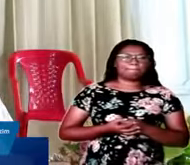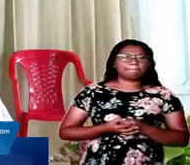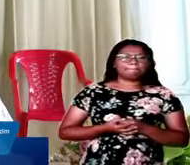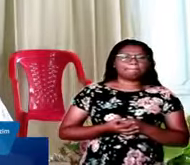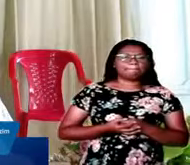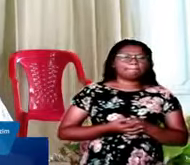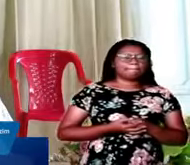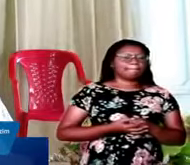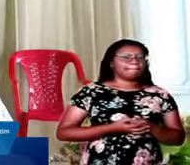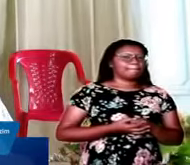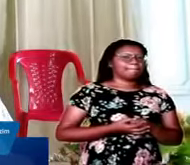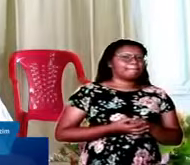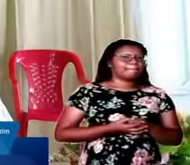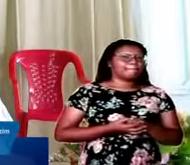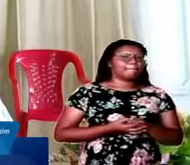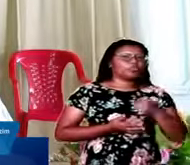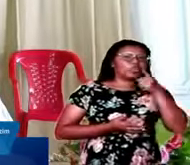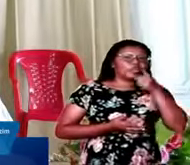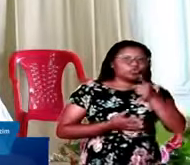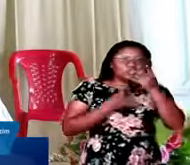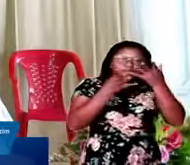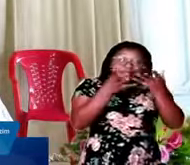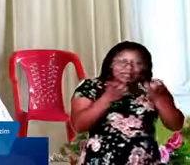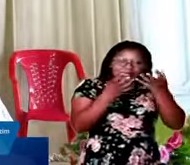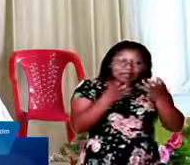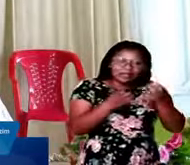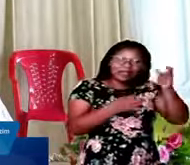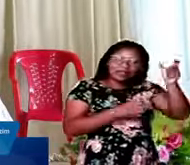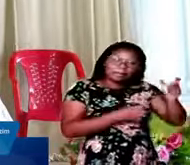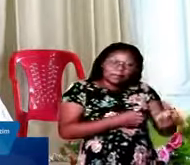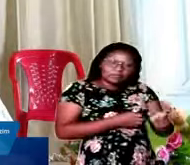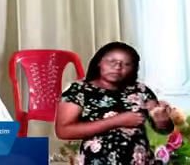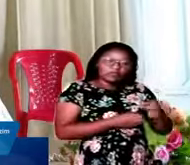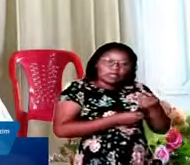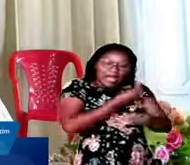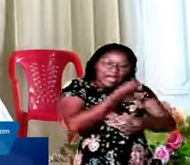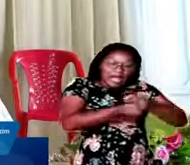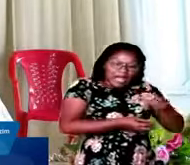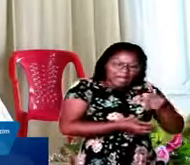Lo que quiere que los hombres hagan con usted, hágalo con ellos.